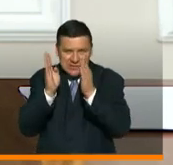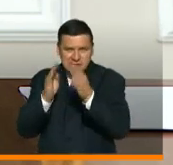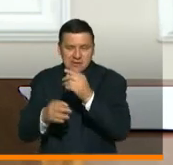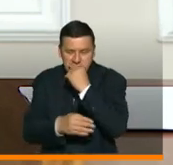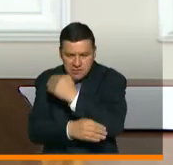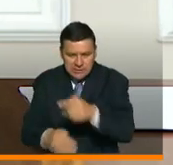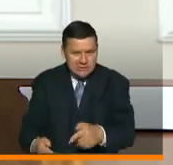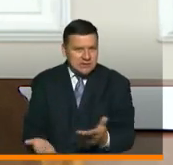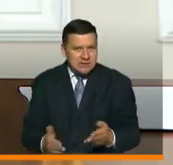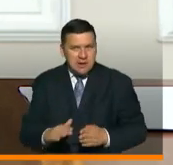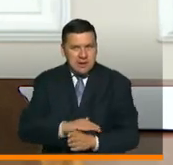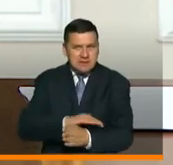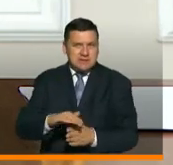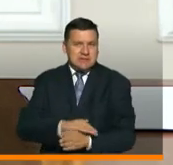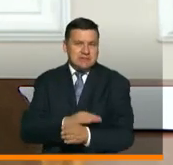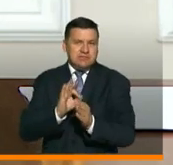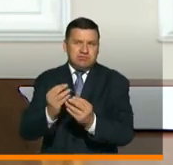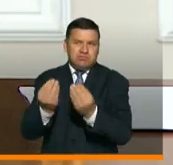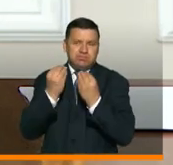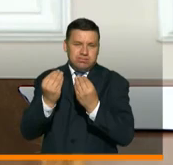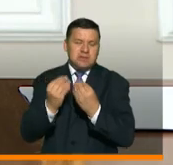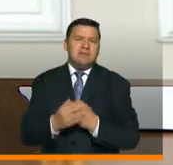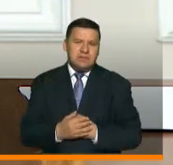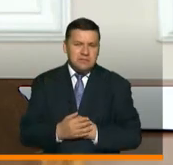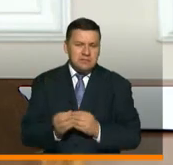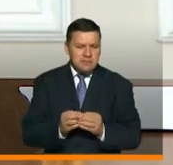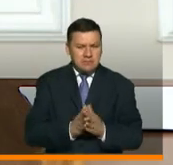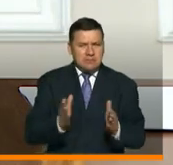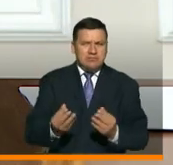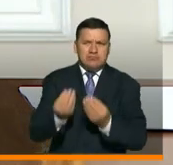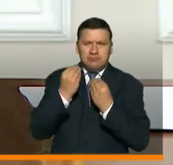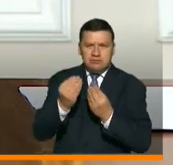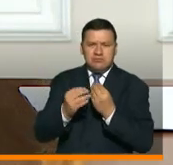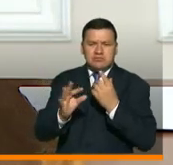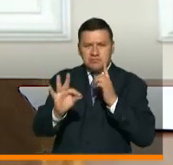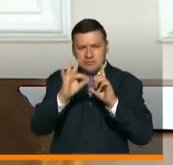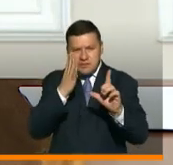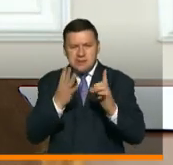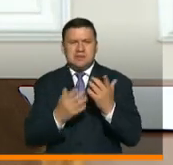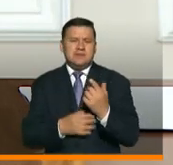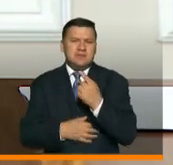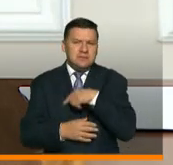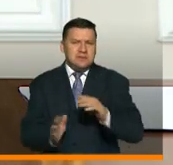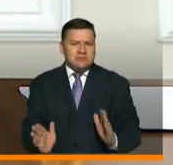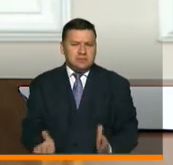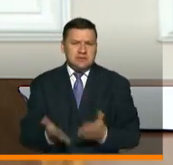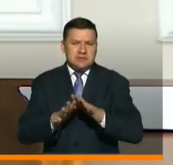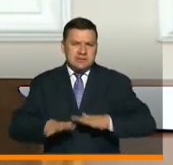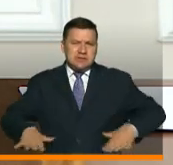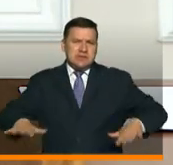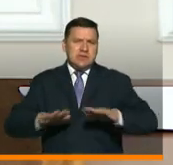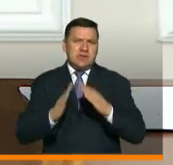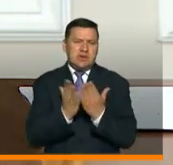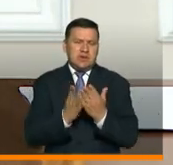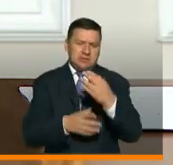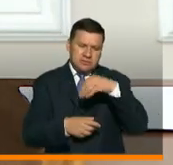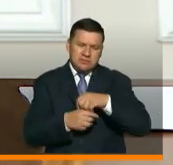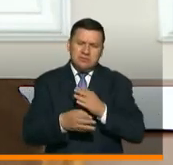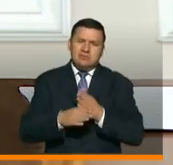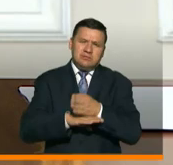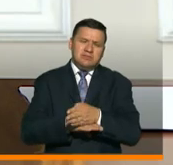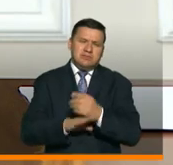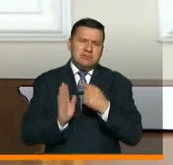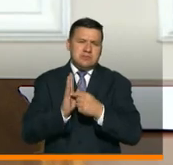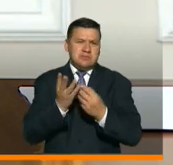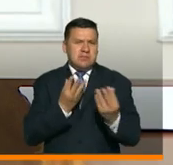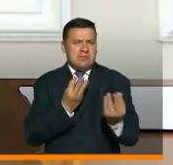niños tengan acceso a la formación, ampliar la formación virtual, después ir recuperando espacios de escolaridad a través del